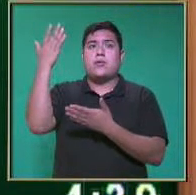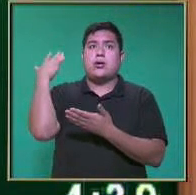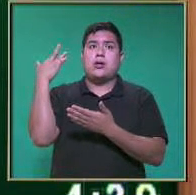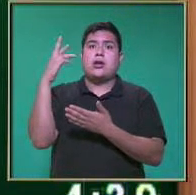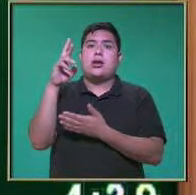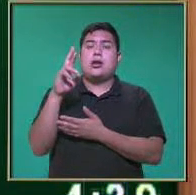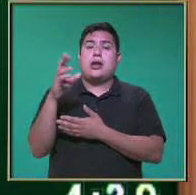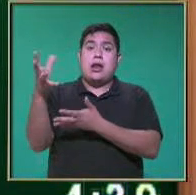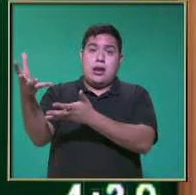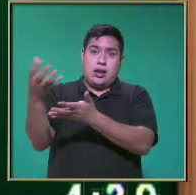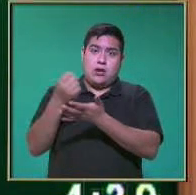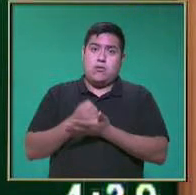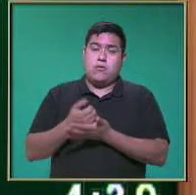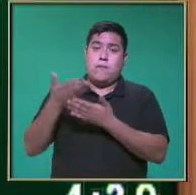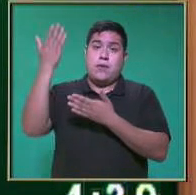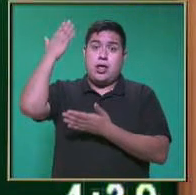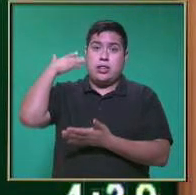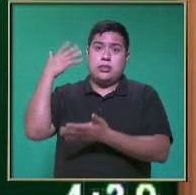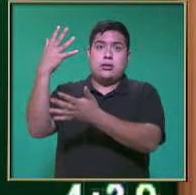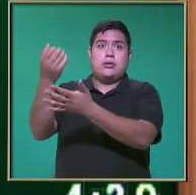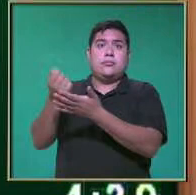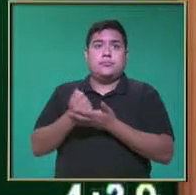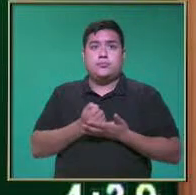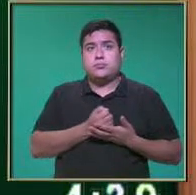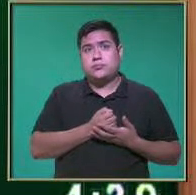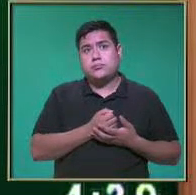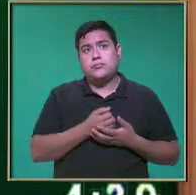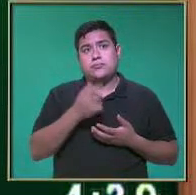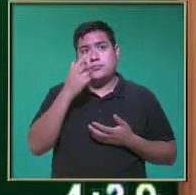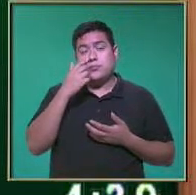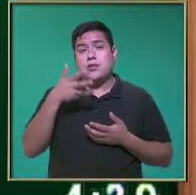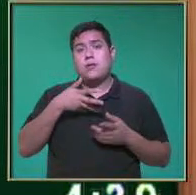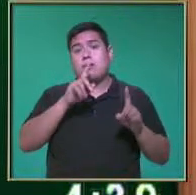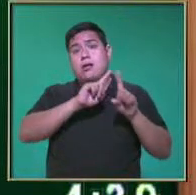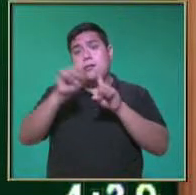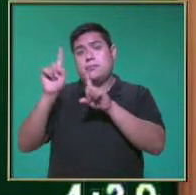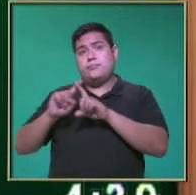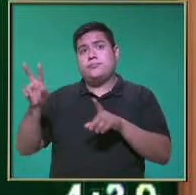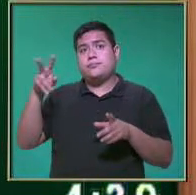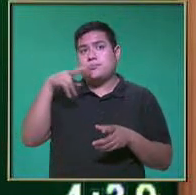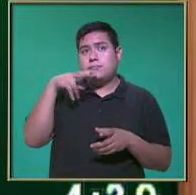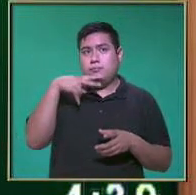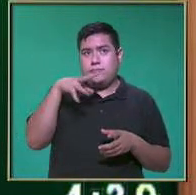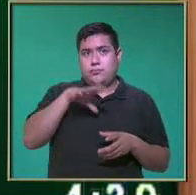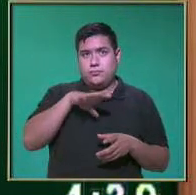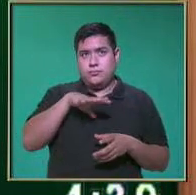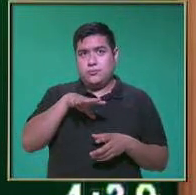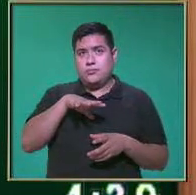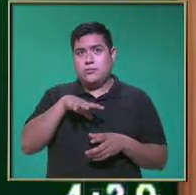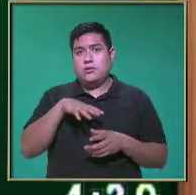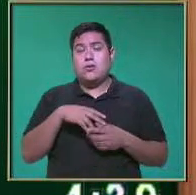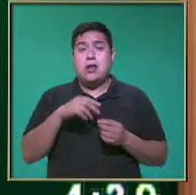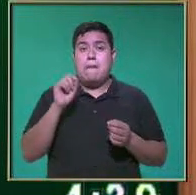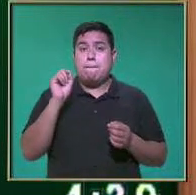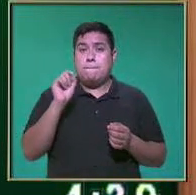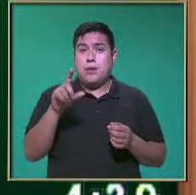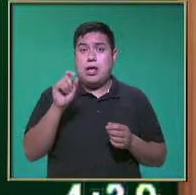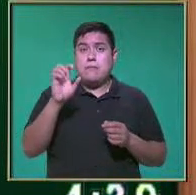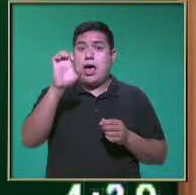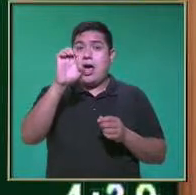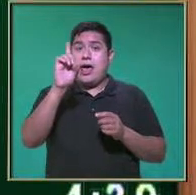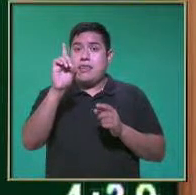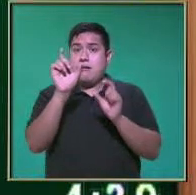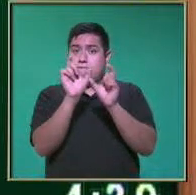recuperó. Then we have arrived and declared. Tenemos diferentes verbos que puedes identificar con la misma terminación en